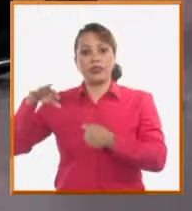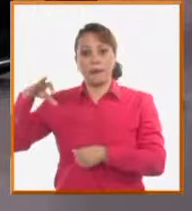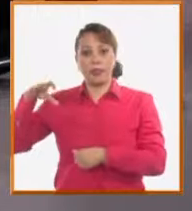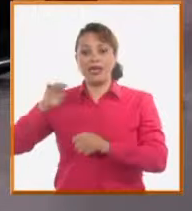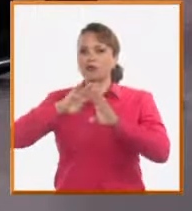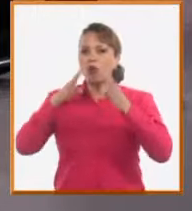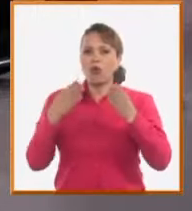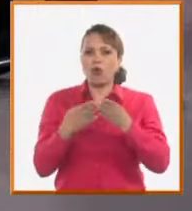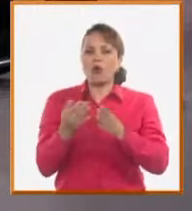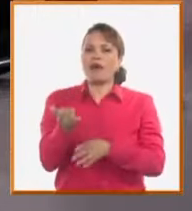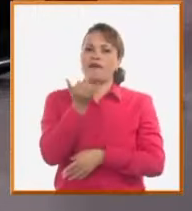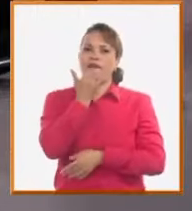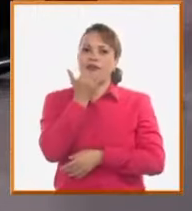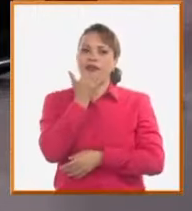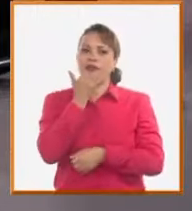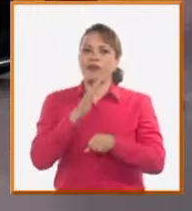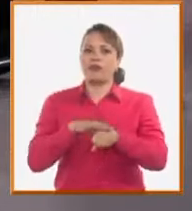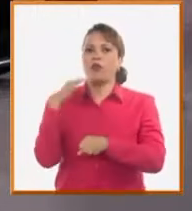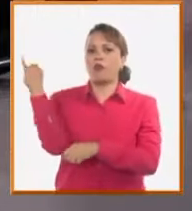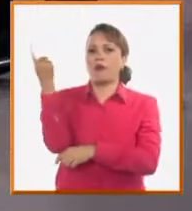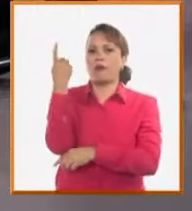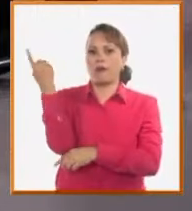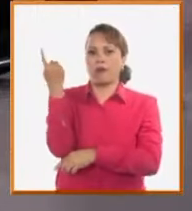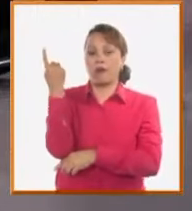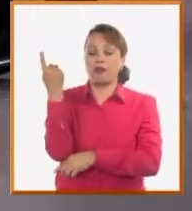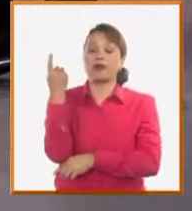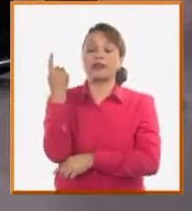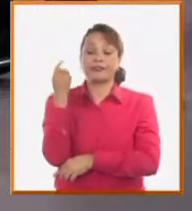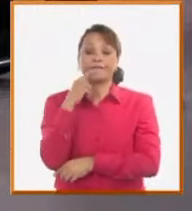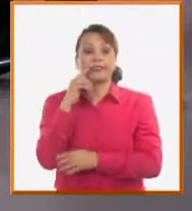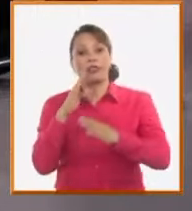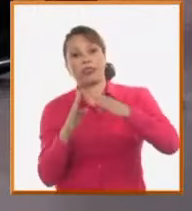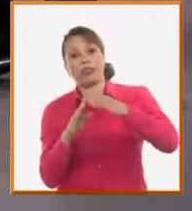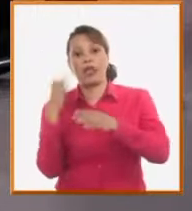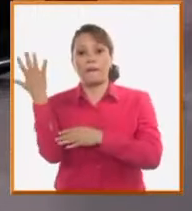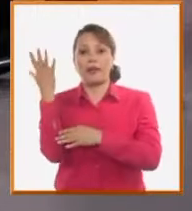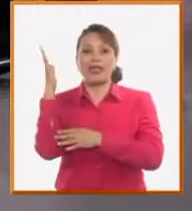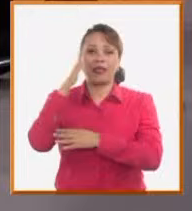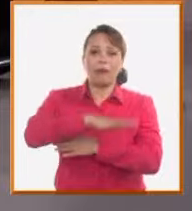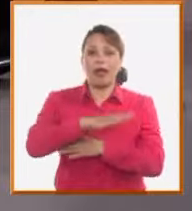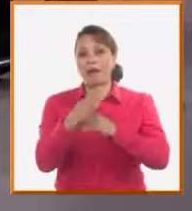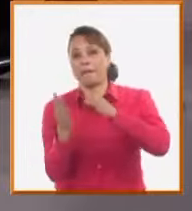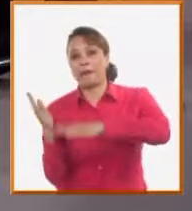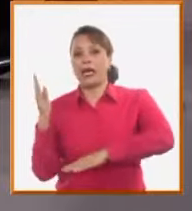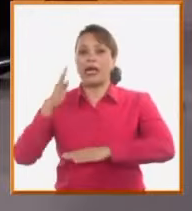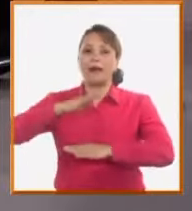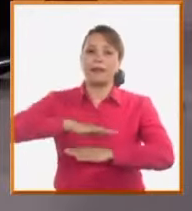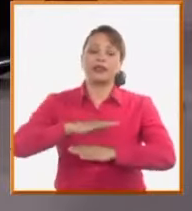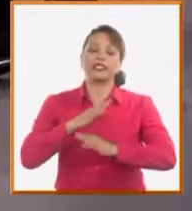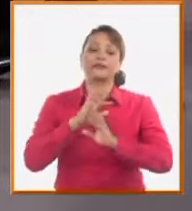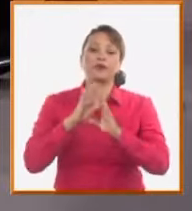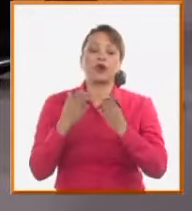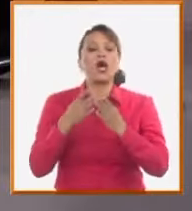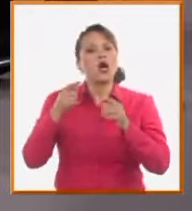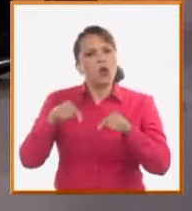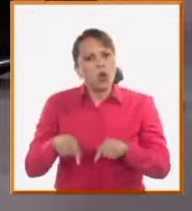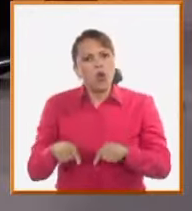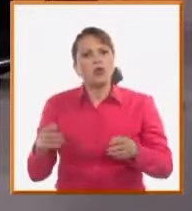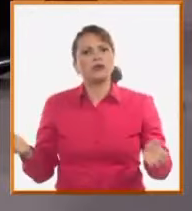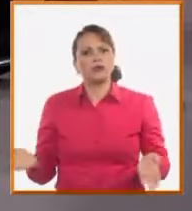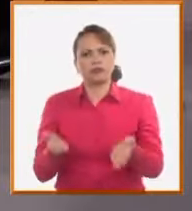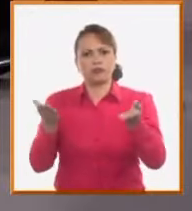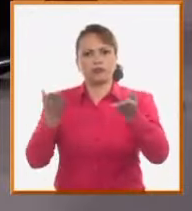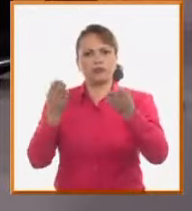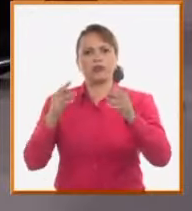Río, sufrió daños considerables. Y hoy hay un nivel de recuperación, pero un nivel de recuperación